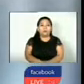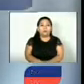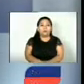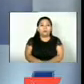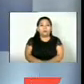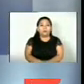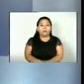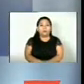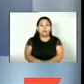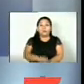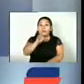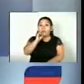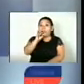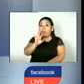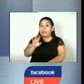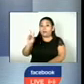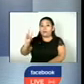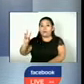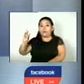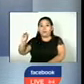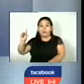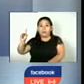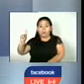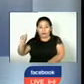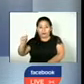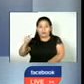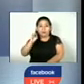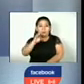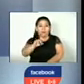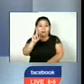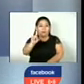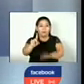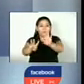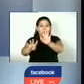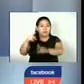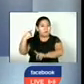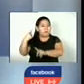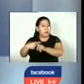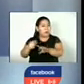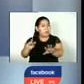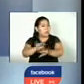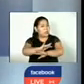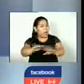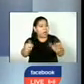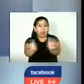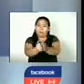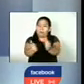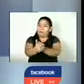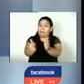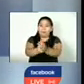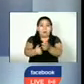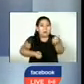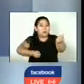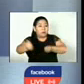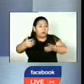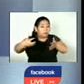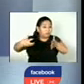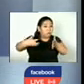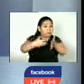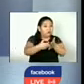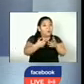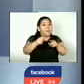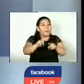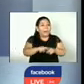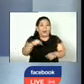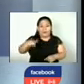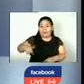y de acuerdo a datos del viceministerio de transporte el 19 de abril no se reportaron fallecidos por accidente de tránsito sin embargo en lo que va